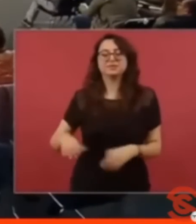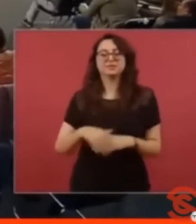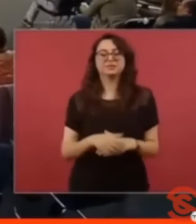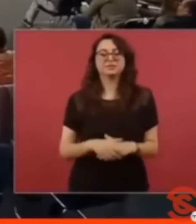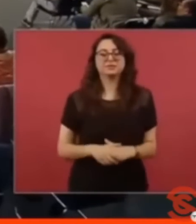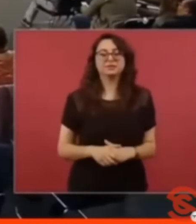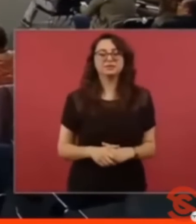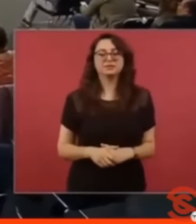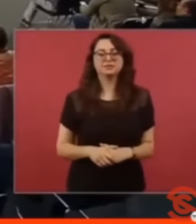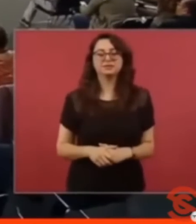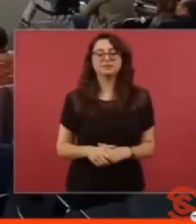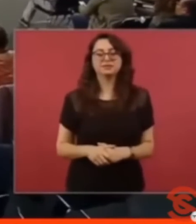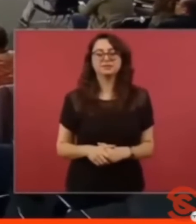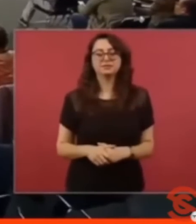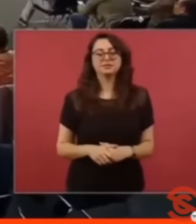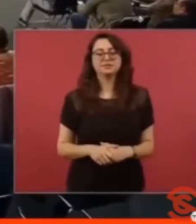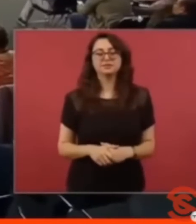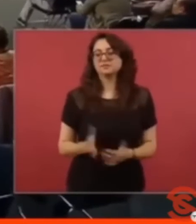quieran